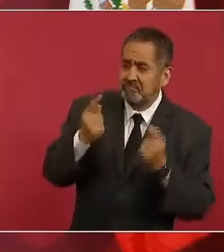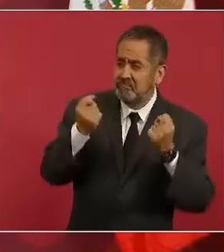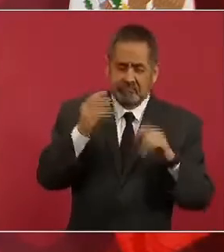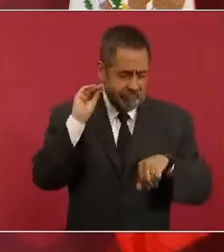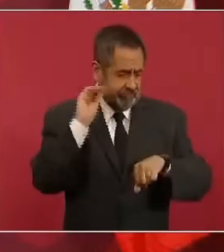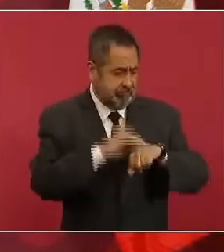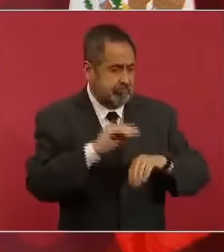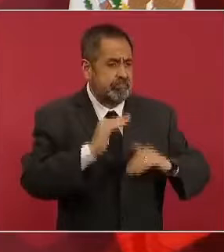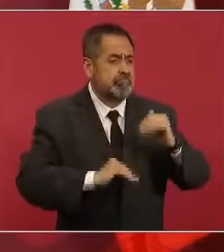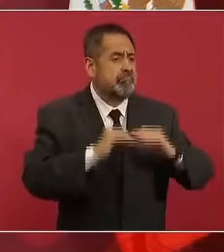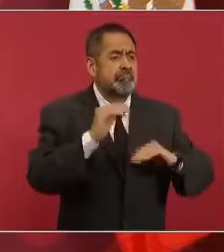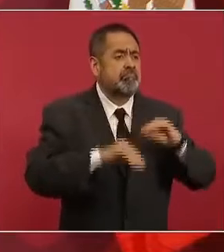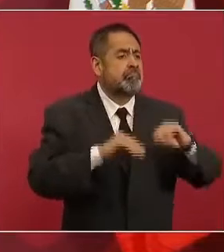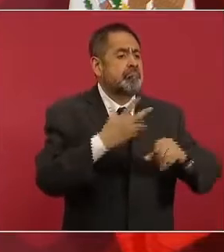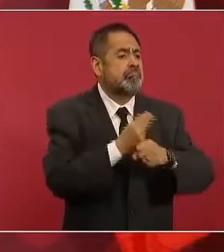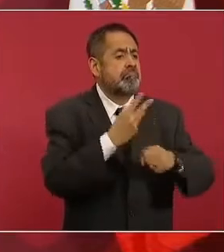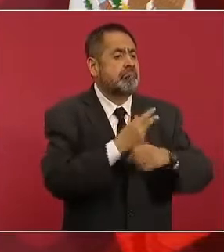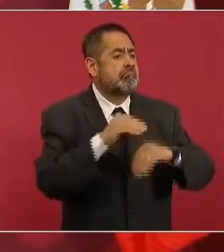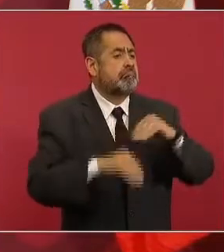hasta dónde llegaban.